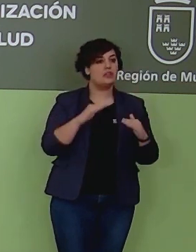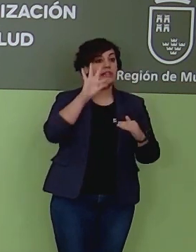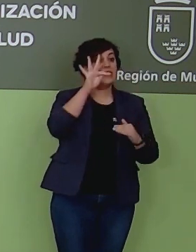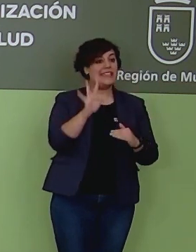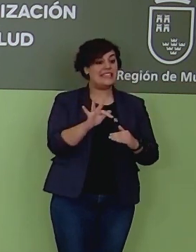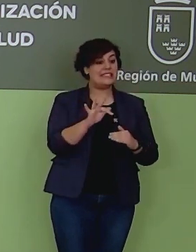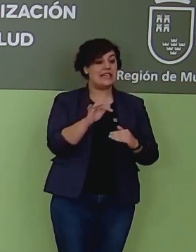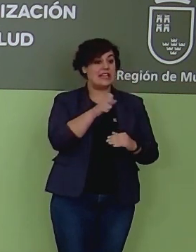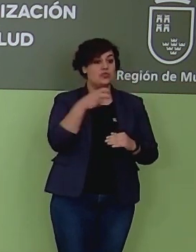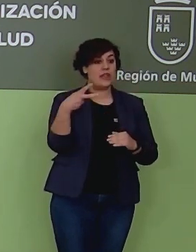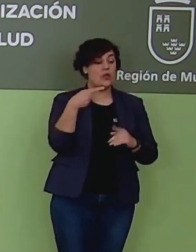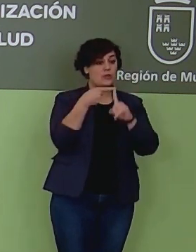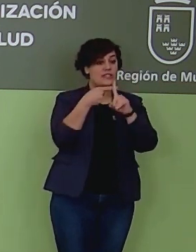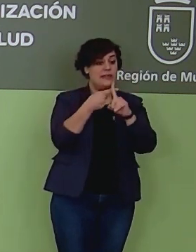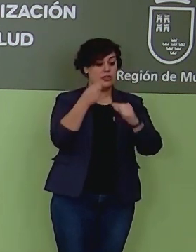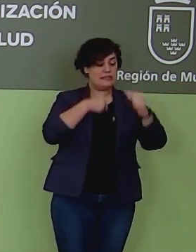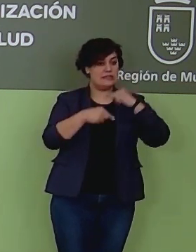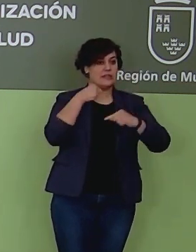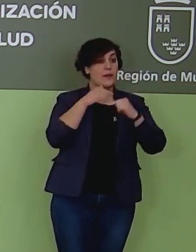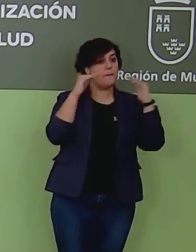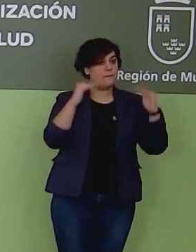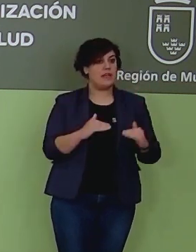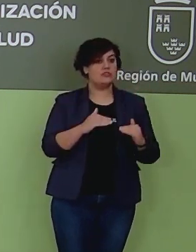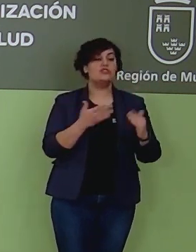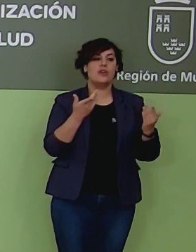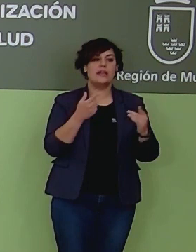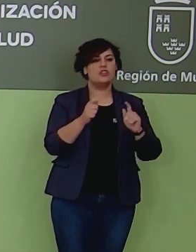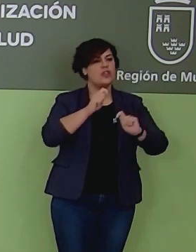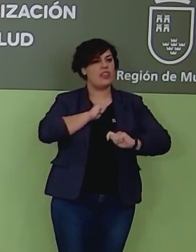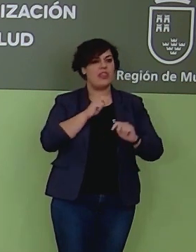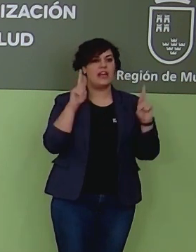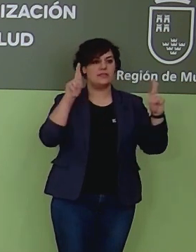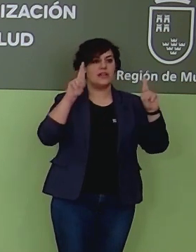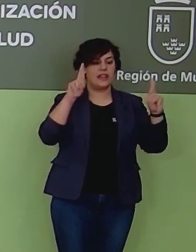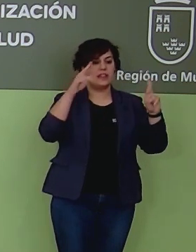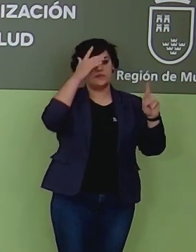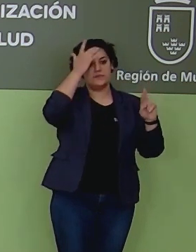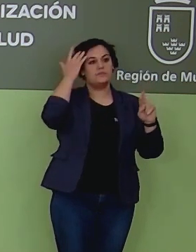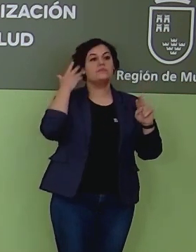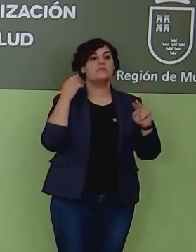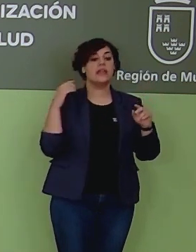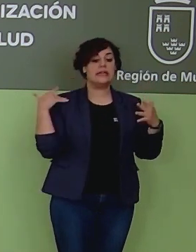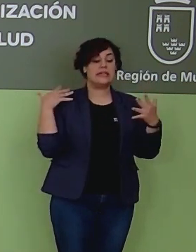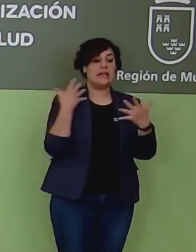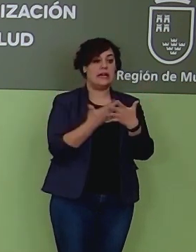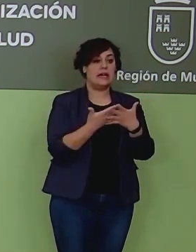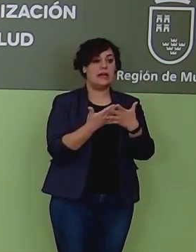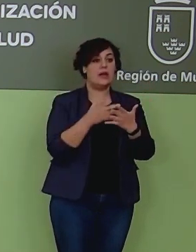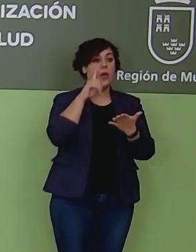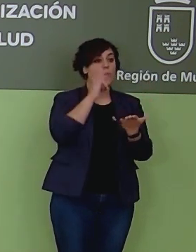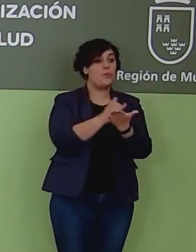salido positivos y, en definitiva, señales de esperanza. Ahí hasta este momento se habían realizado más